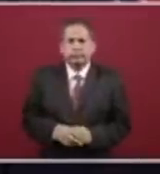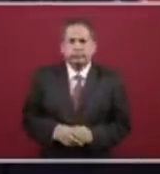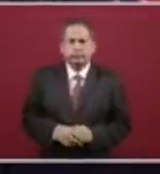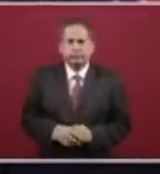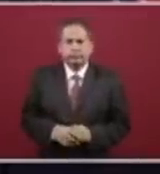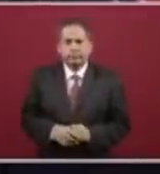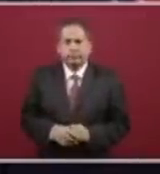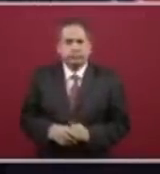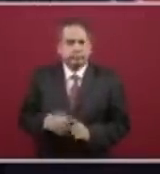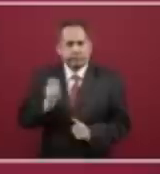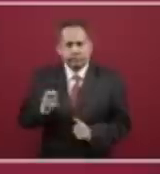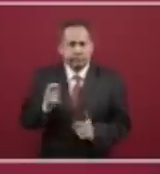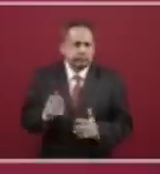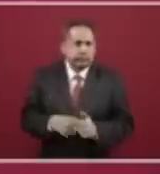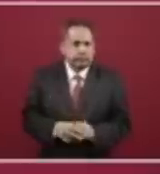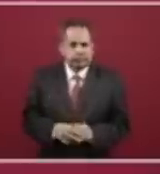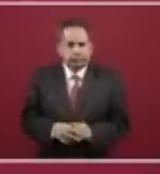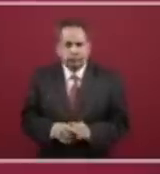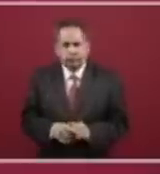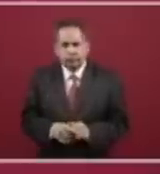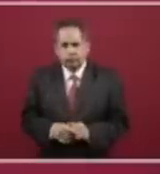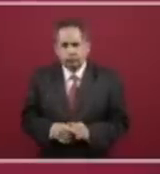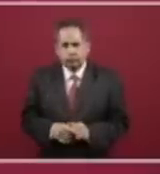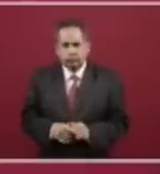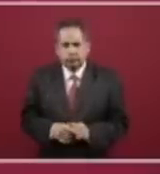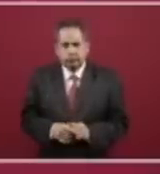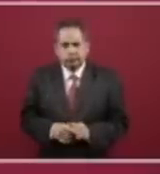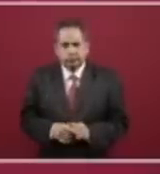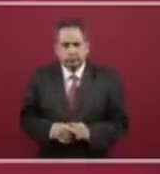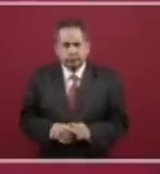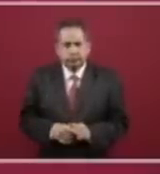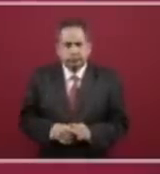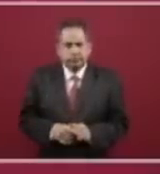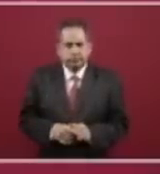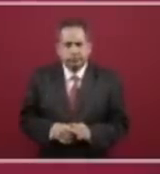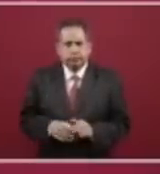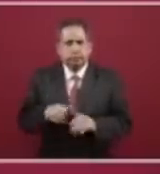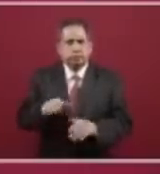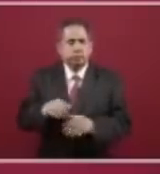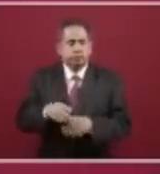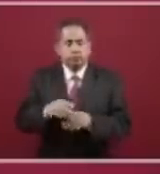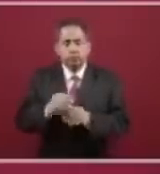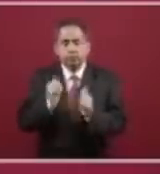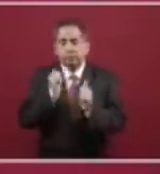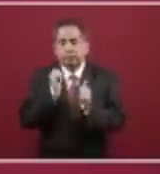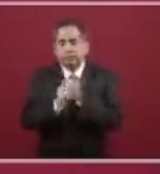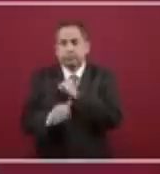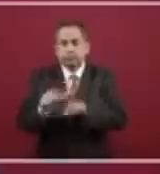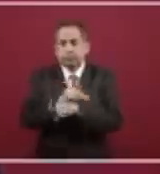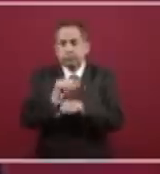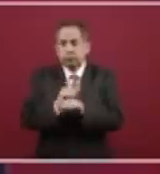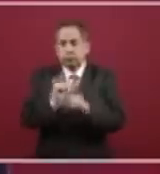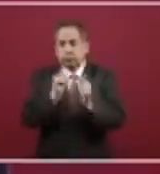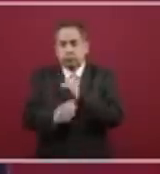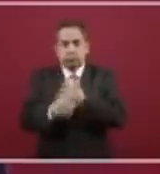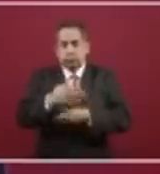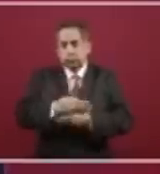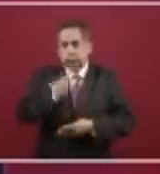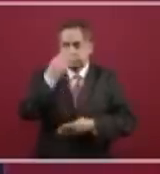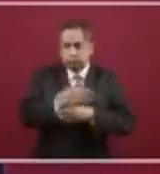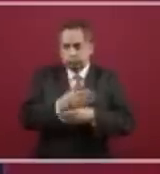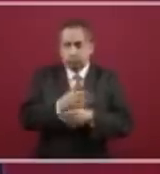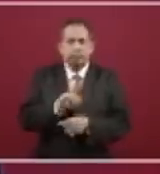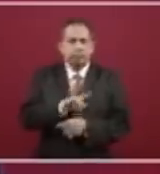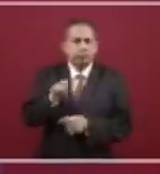acerca de lo de las casetas va el ingeniero